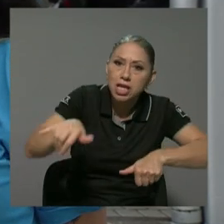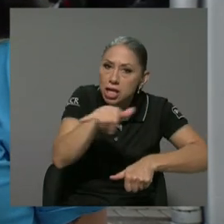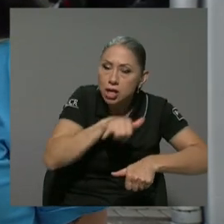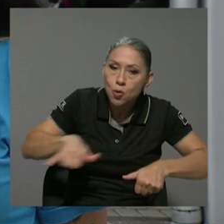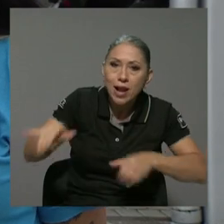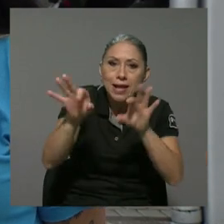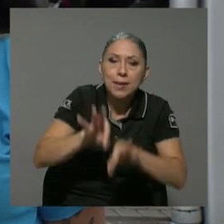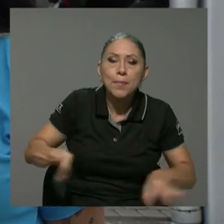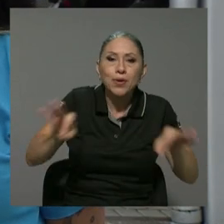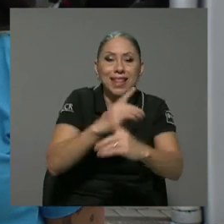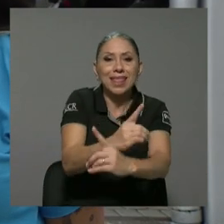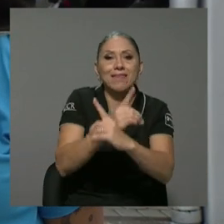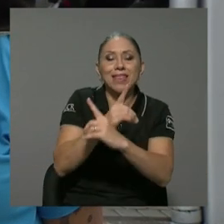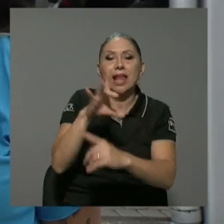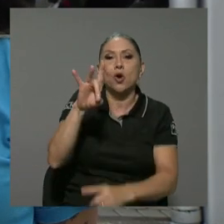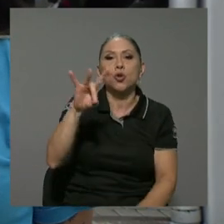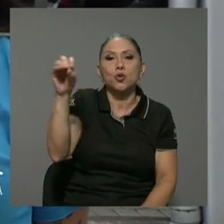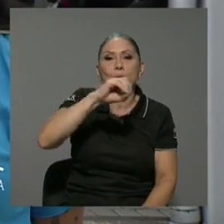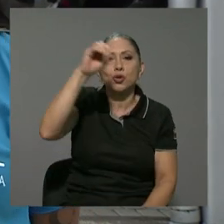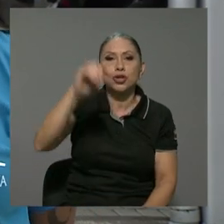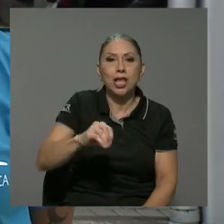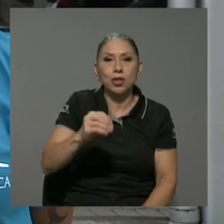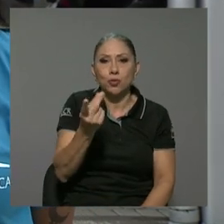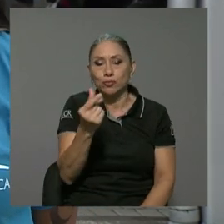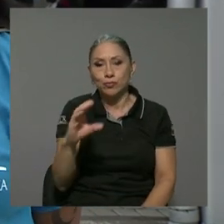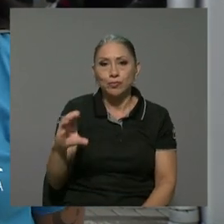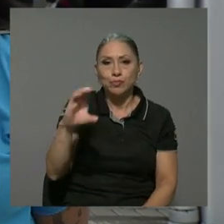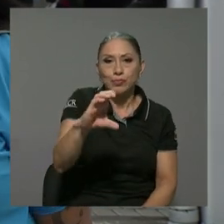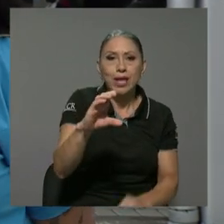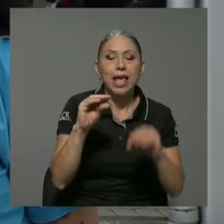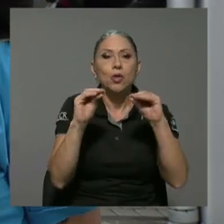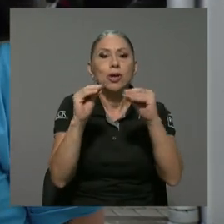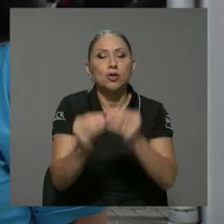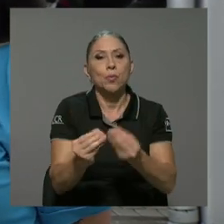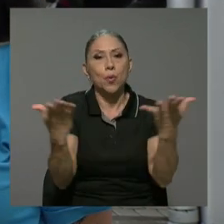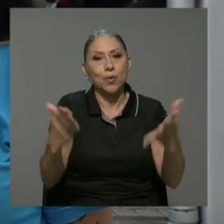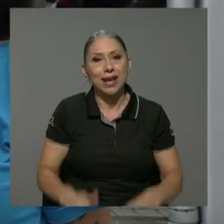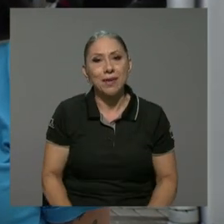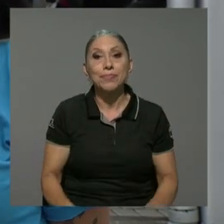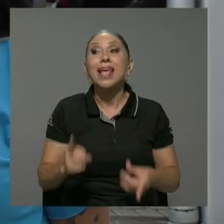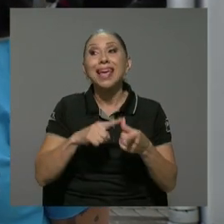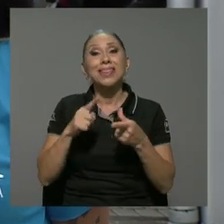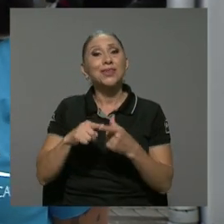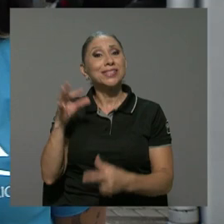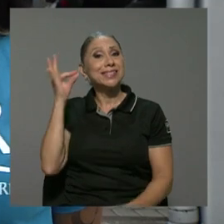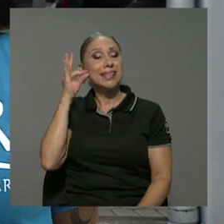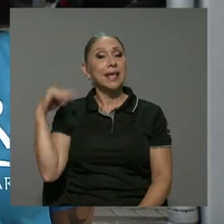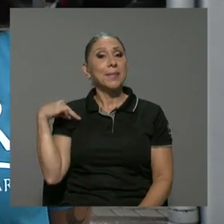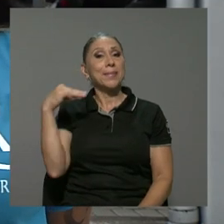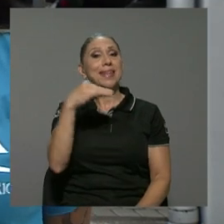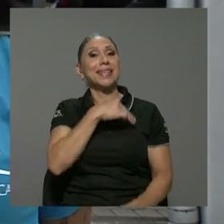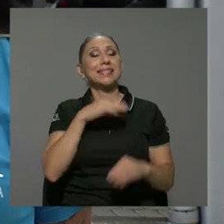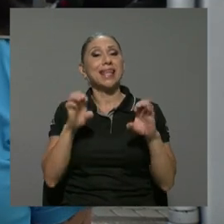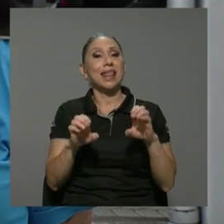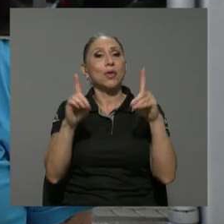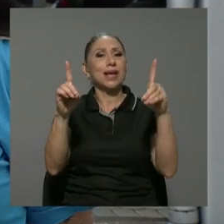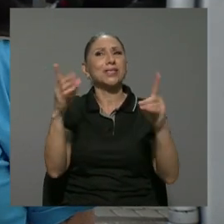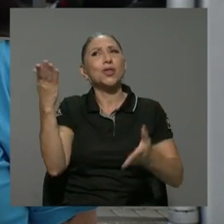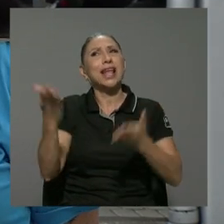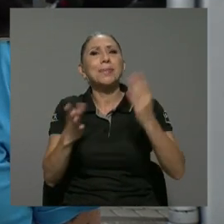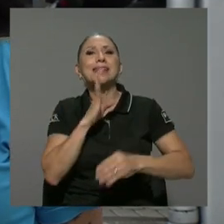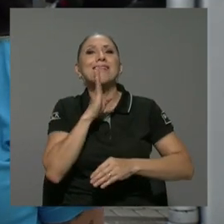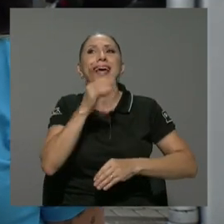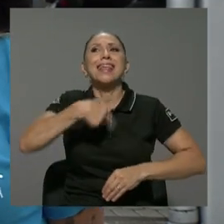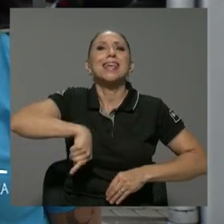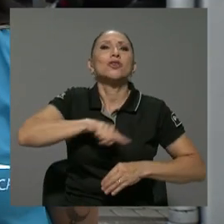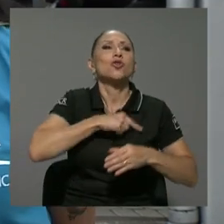Entonces, la ruptura que puede establecer la ministra de Educación no tanto es una cuestión de lo que queremos, sino más bien una